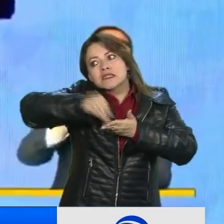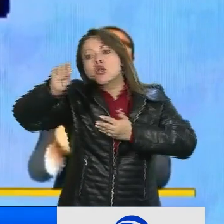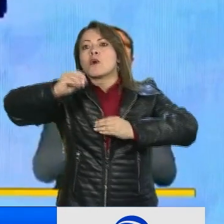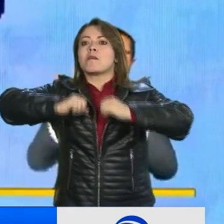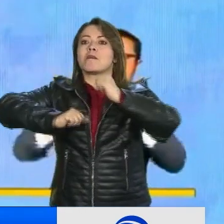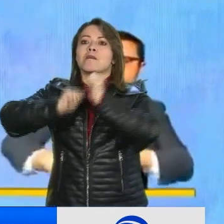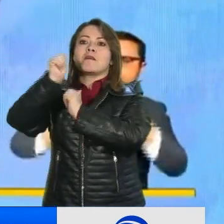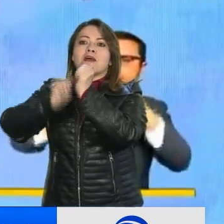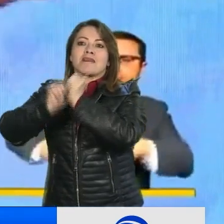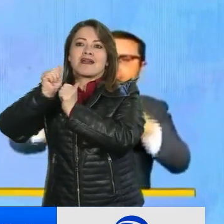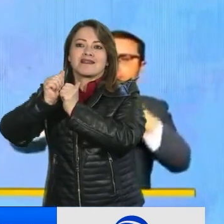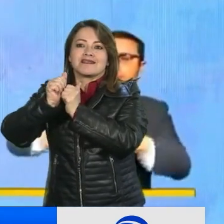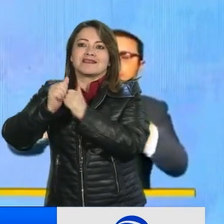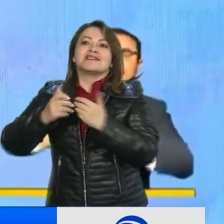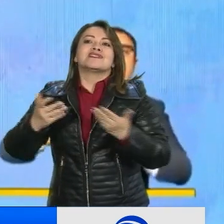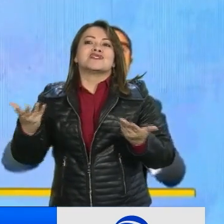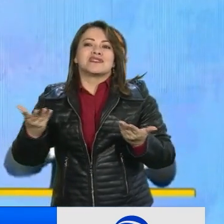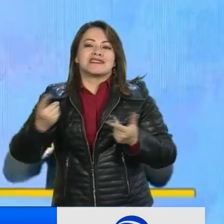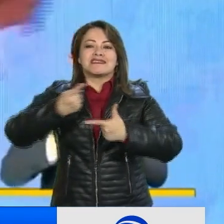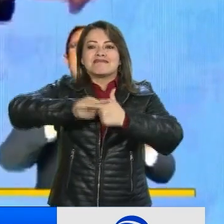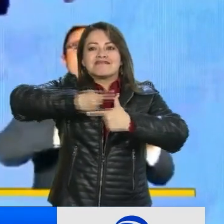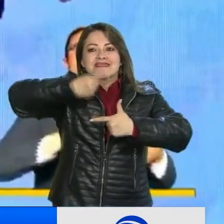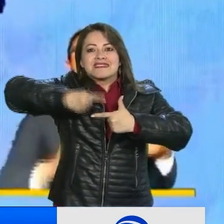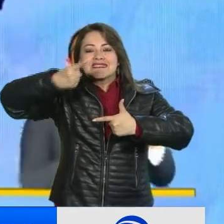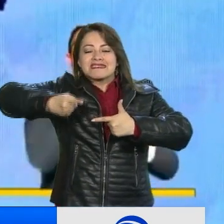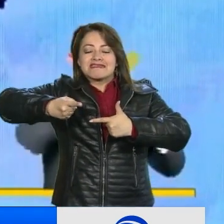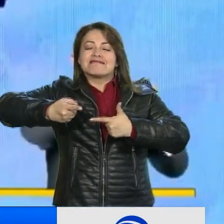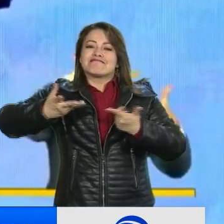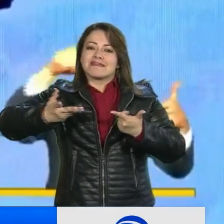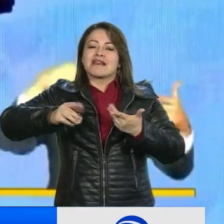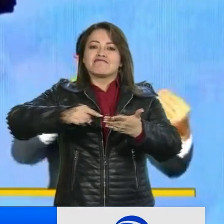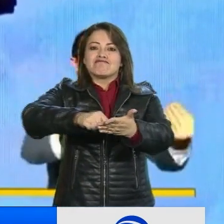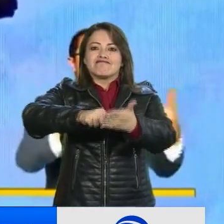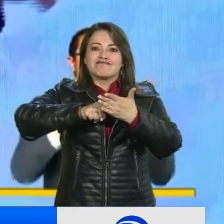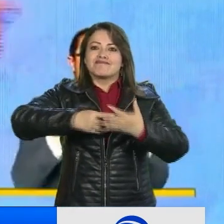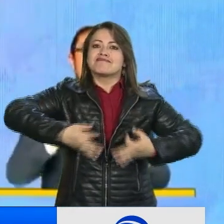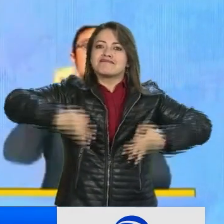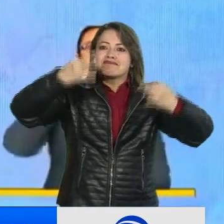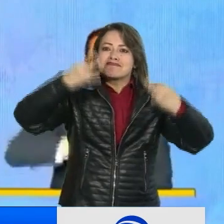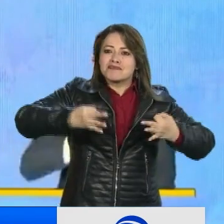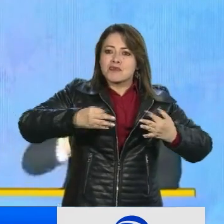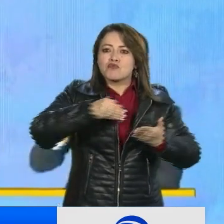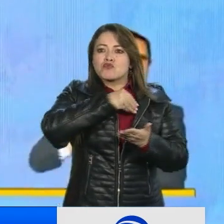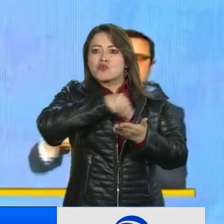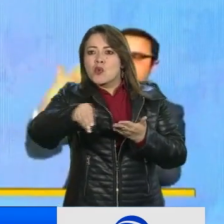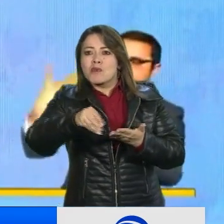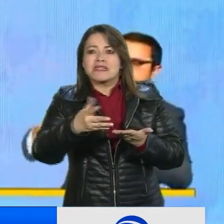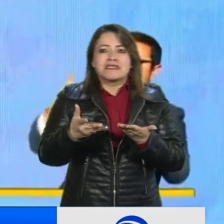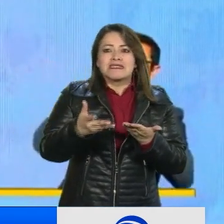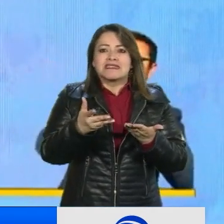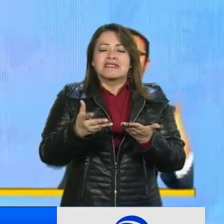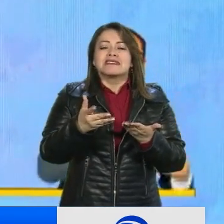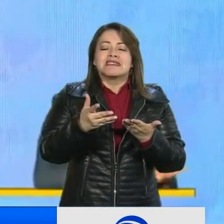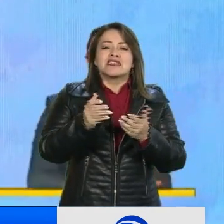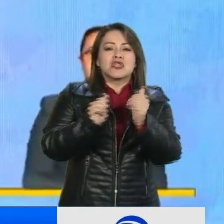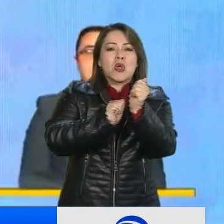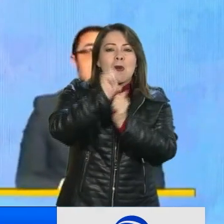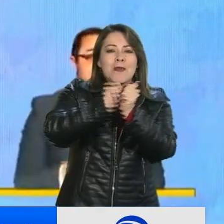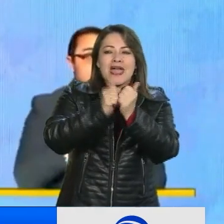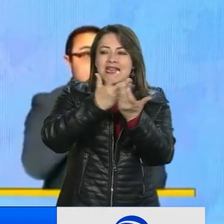Y empieza a aparecer una estadística ya que nos va a decir si están comprando máquinas. Si eso